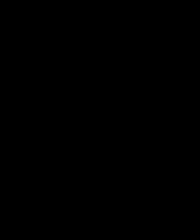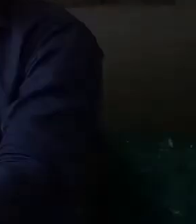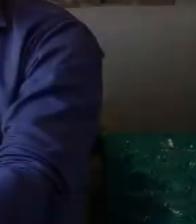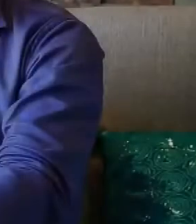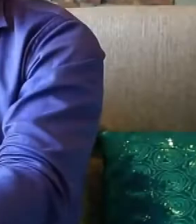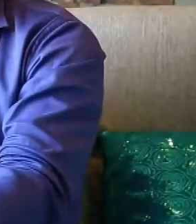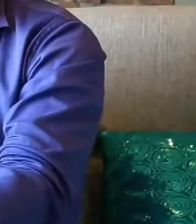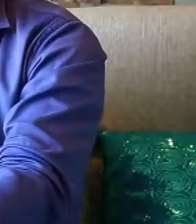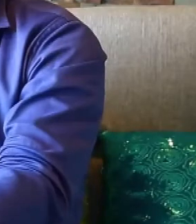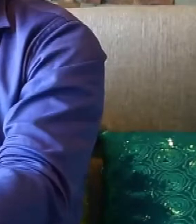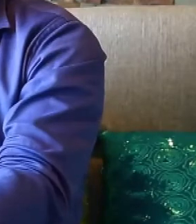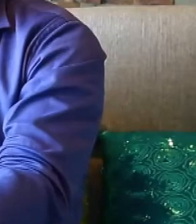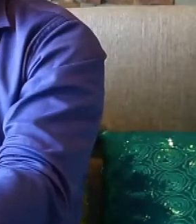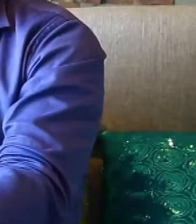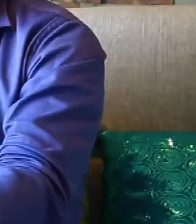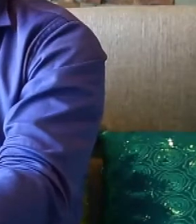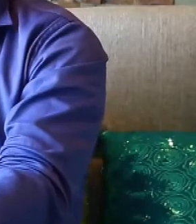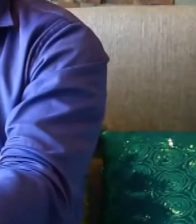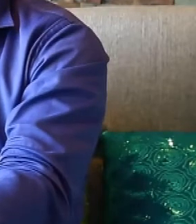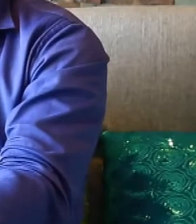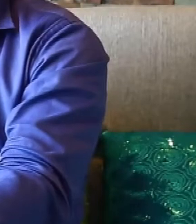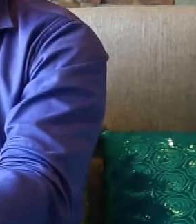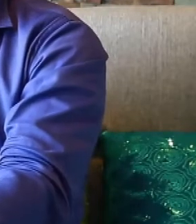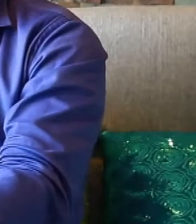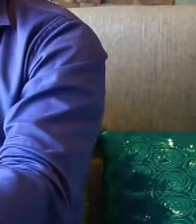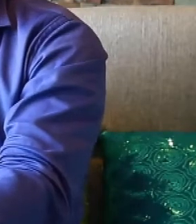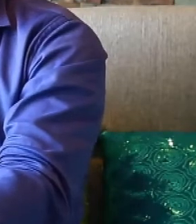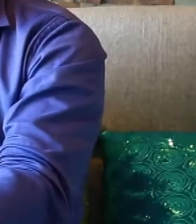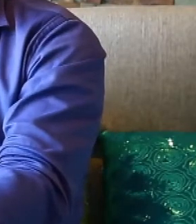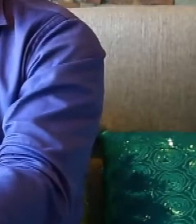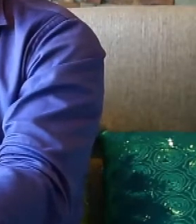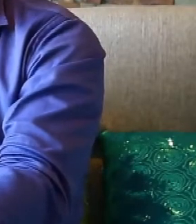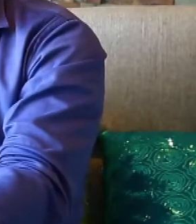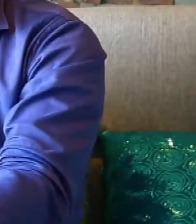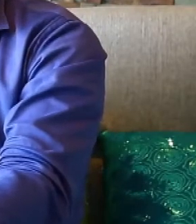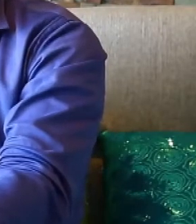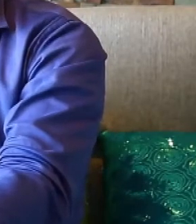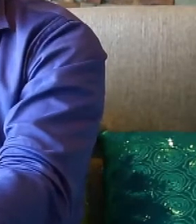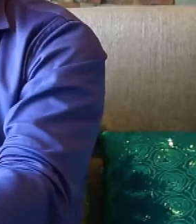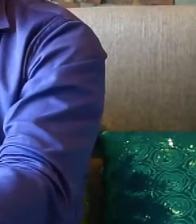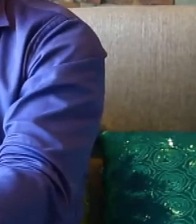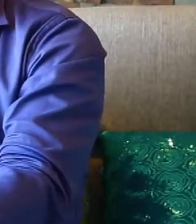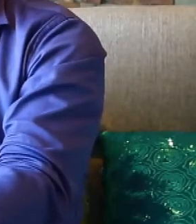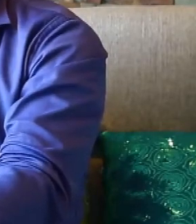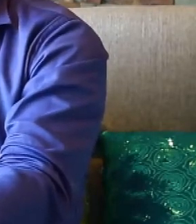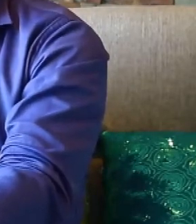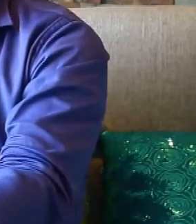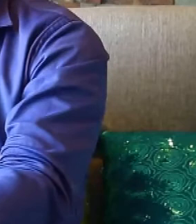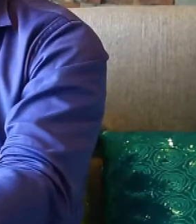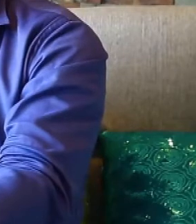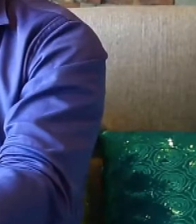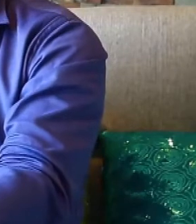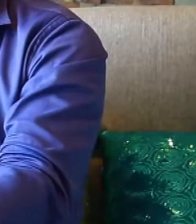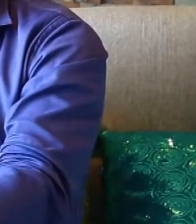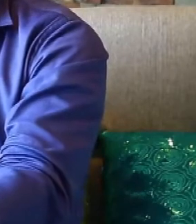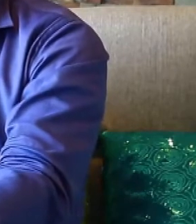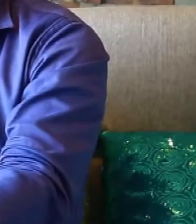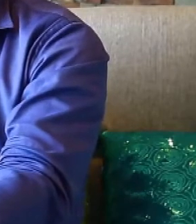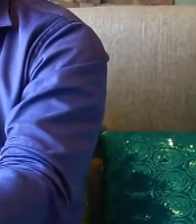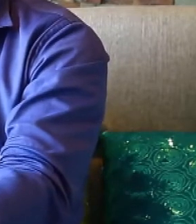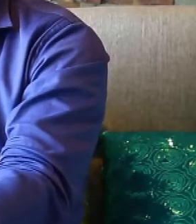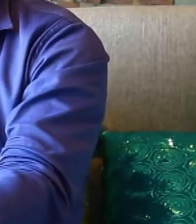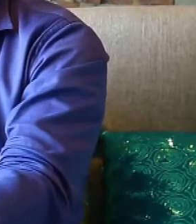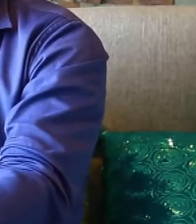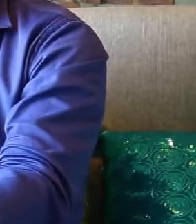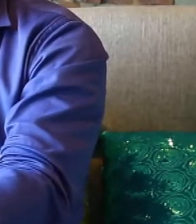tú tienes sueños, si tienes ganas, tú lo puedes hacer. Si quieres salir de esa zona de confort, de esa zona de